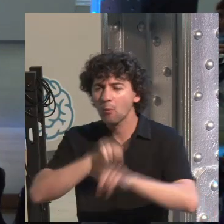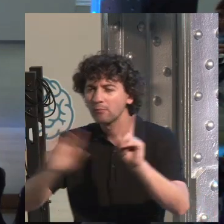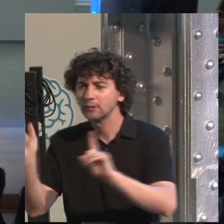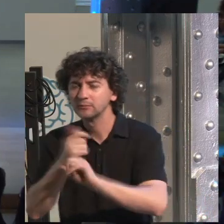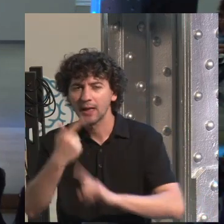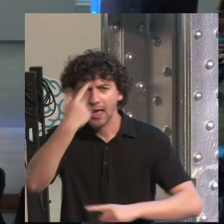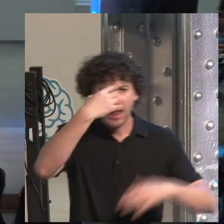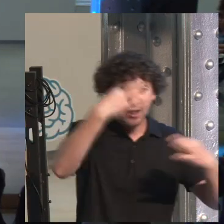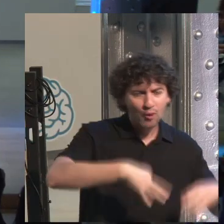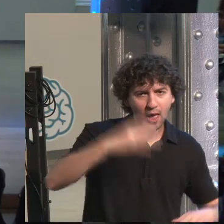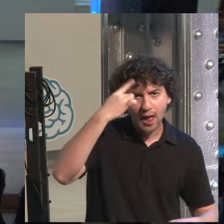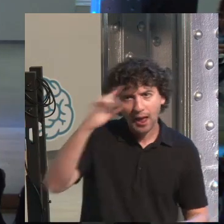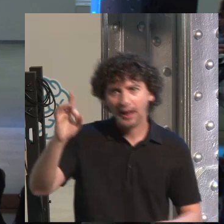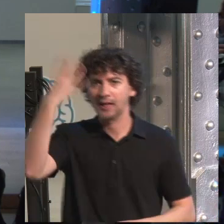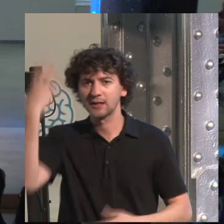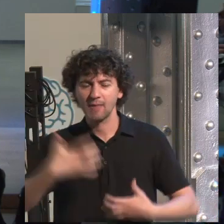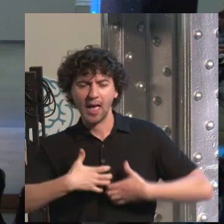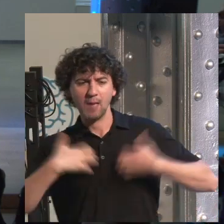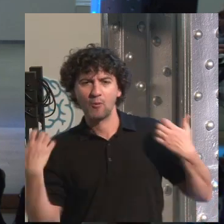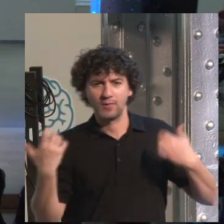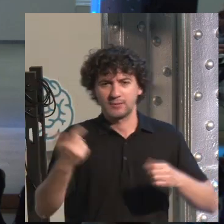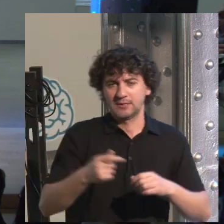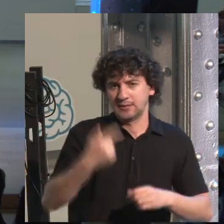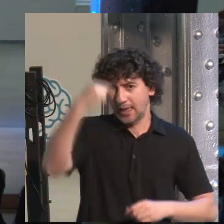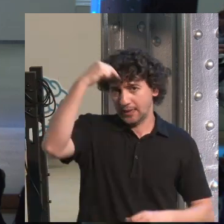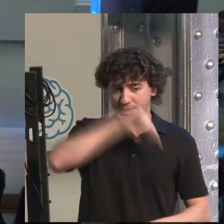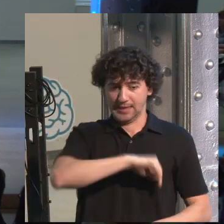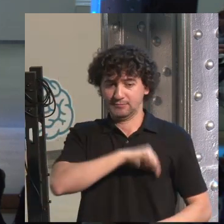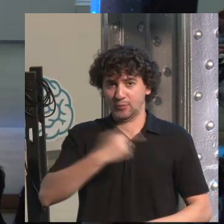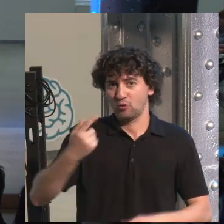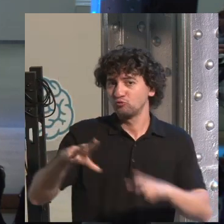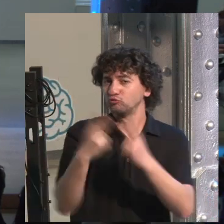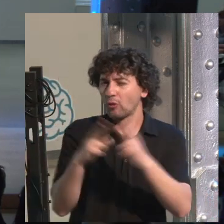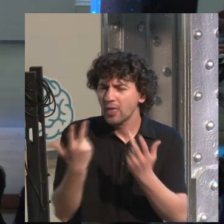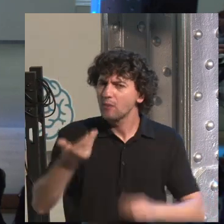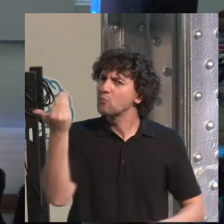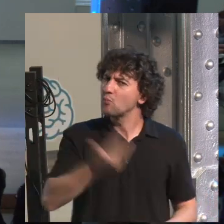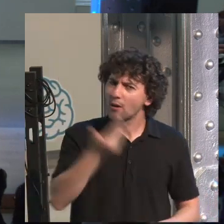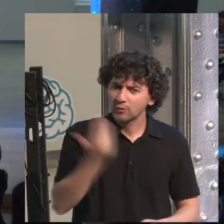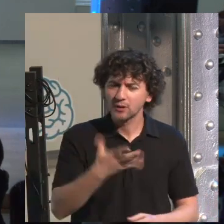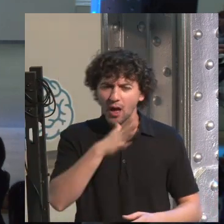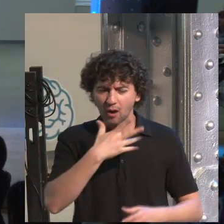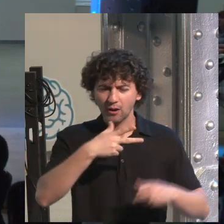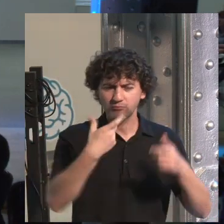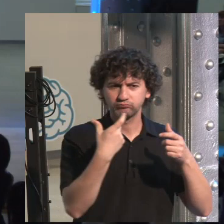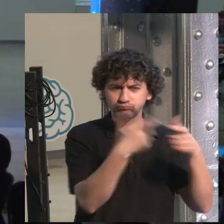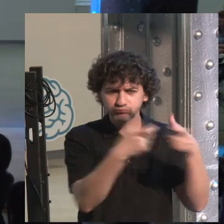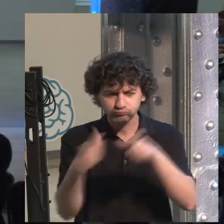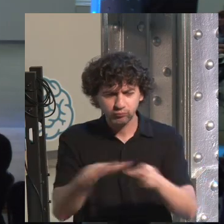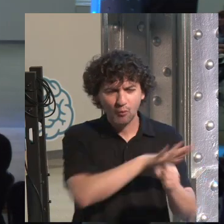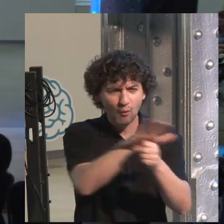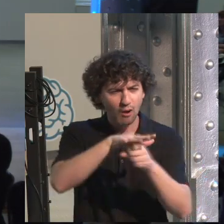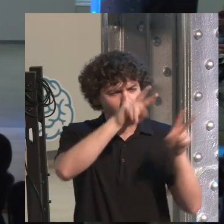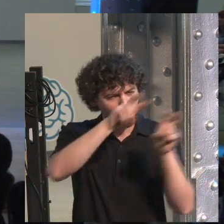la creatividad, las emociones, la inteligencia social, que es tan importante para nosotros. Todo esto son áreas de investigación ahora mismo porque no lo hemos conseguido,